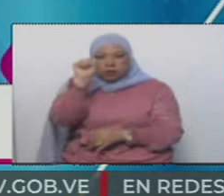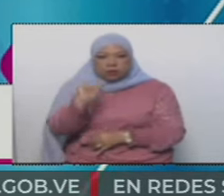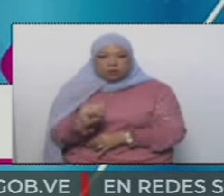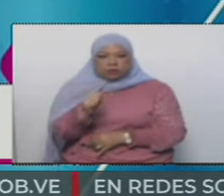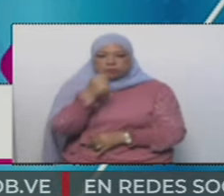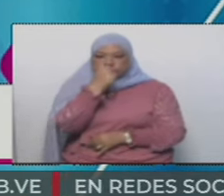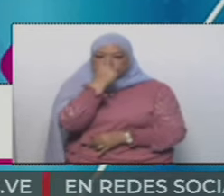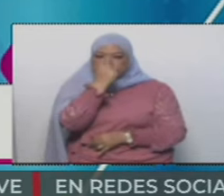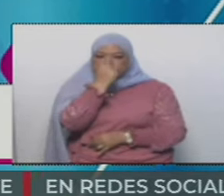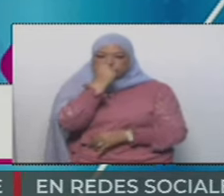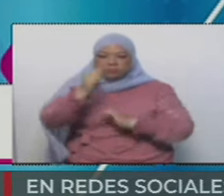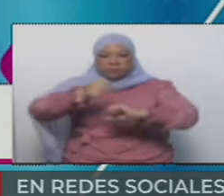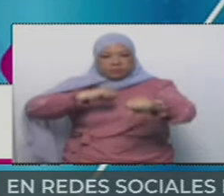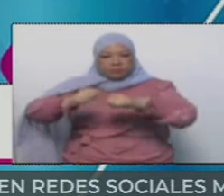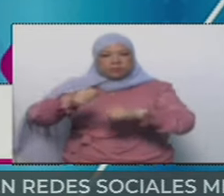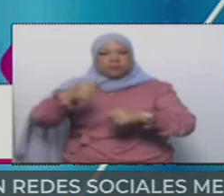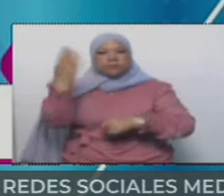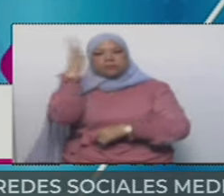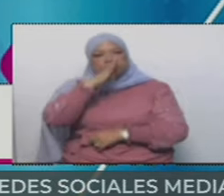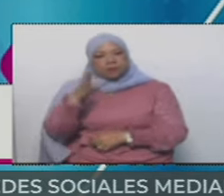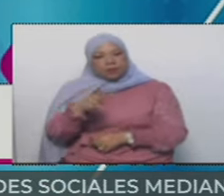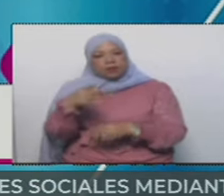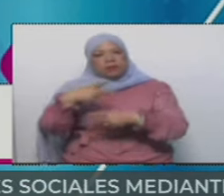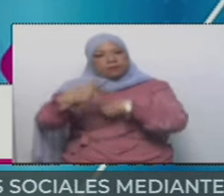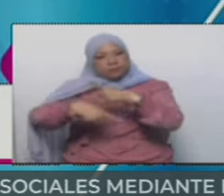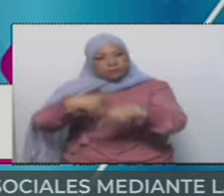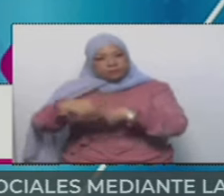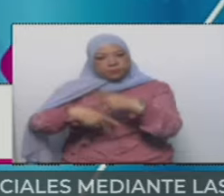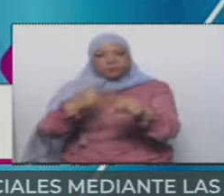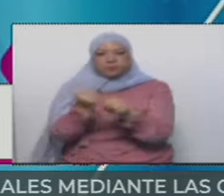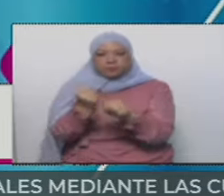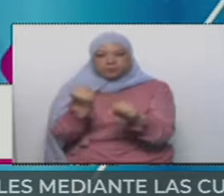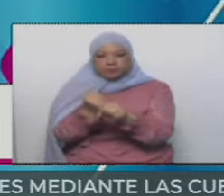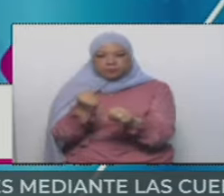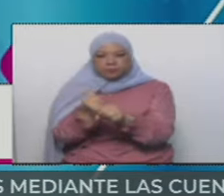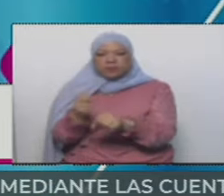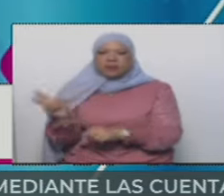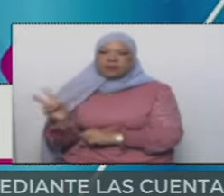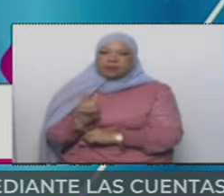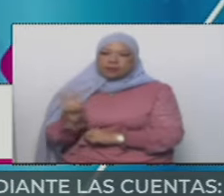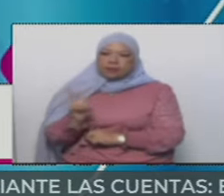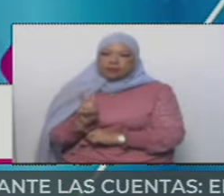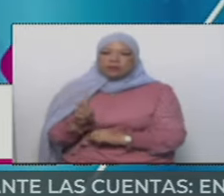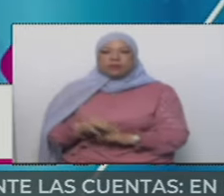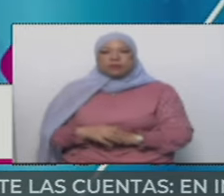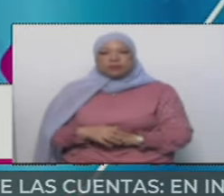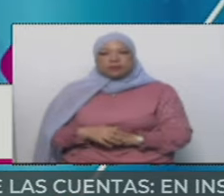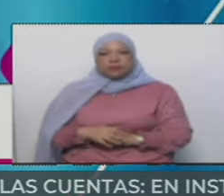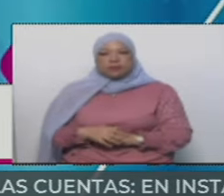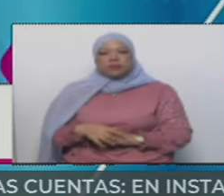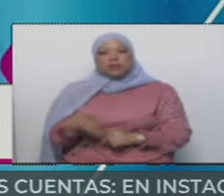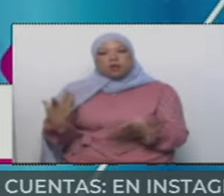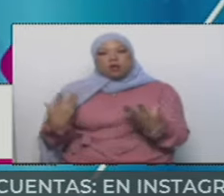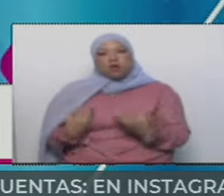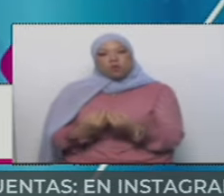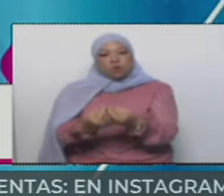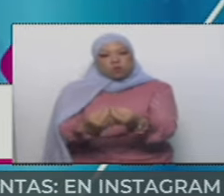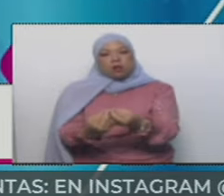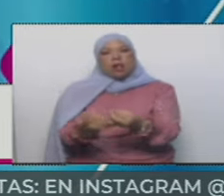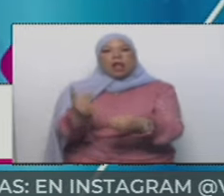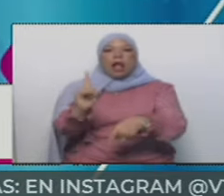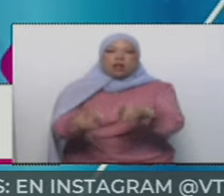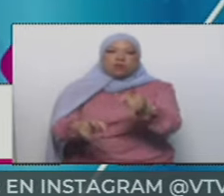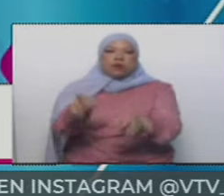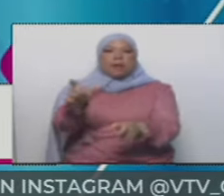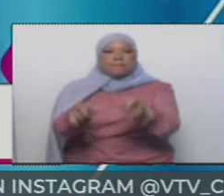junto a movimientos campesinos, comuneros, productivos, de Venezuela, de Brasil, el MST, que